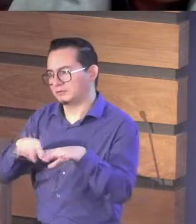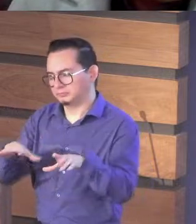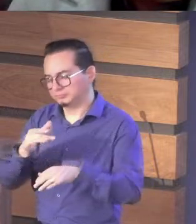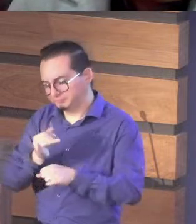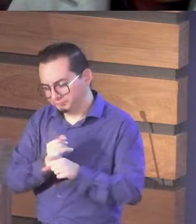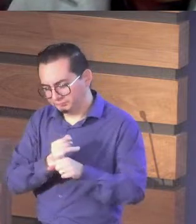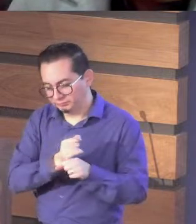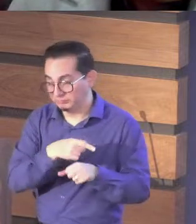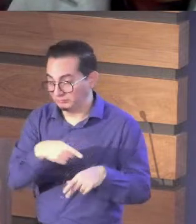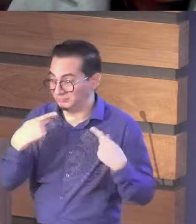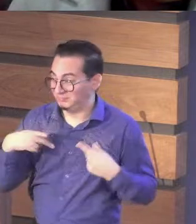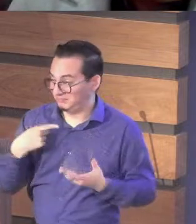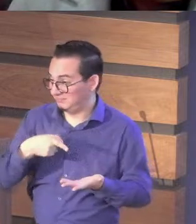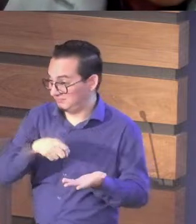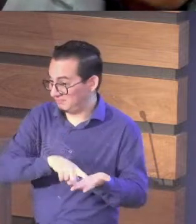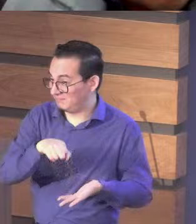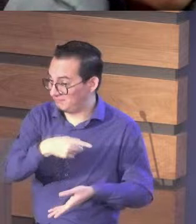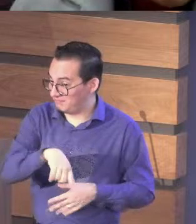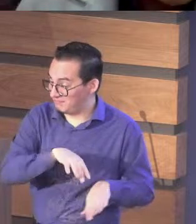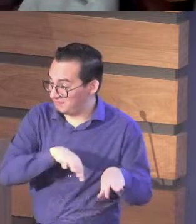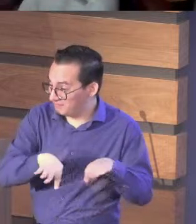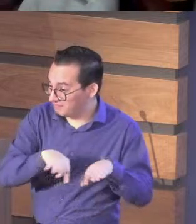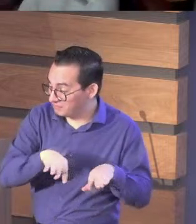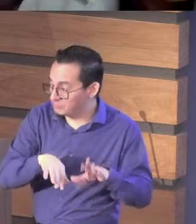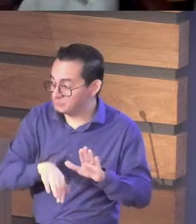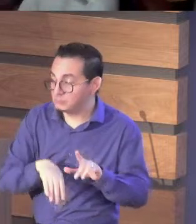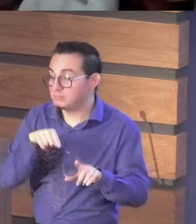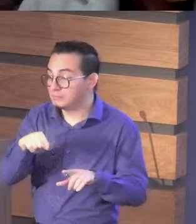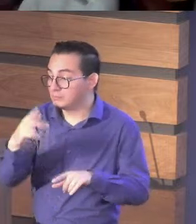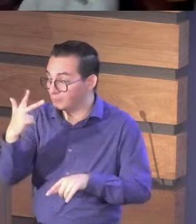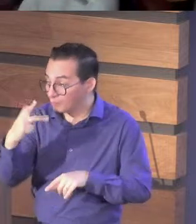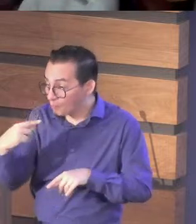no trabajaban 8 horas. Hay que tener en cuenta